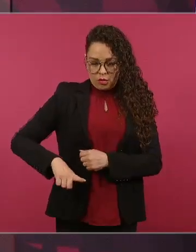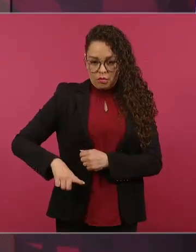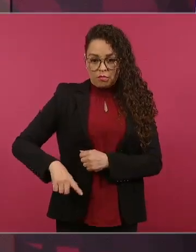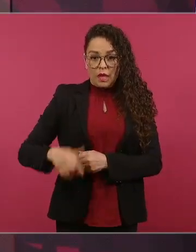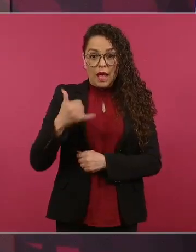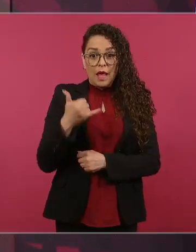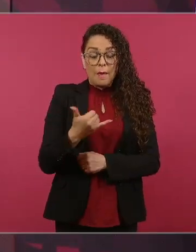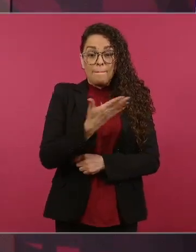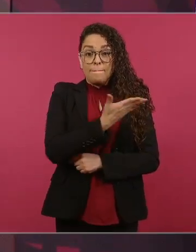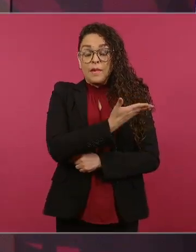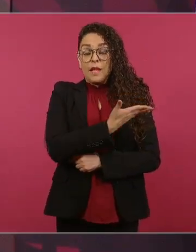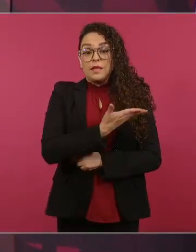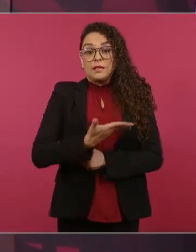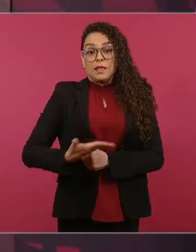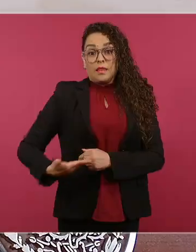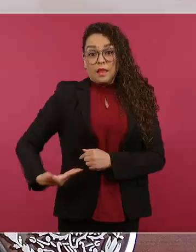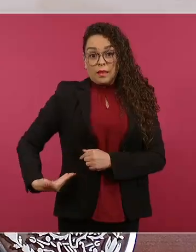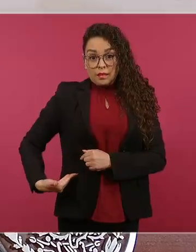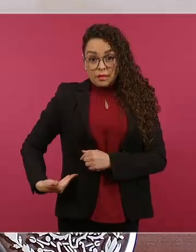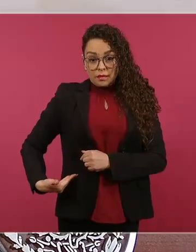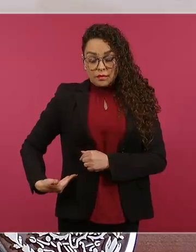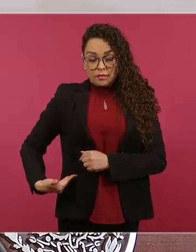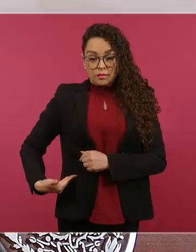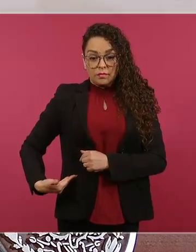que se formaron